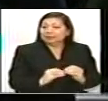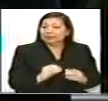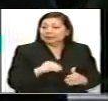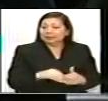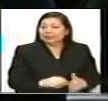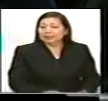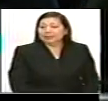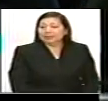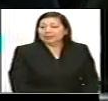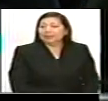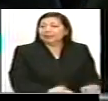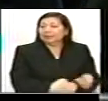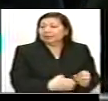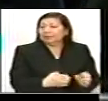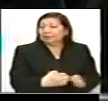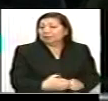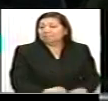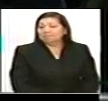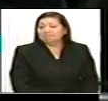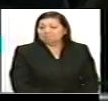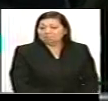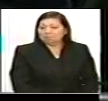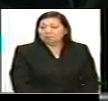reposición de equipos.